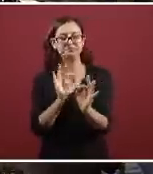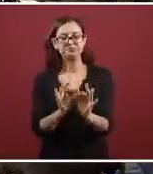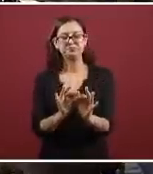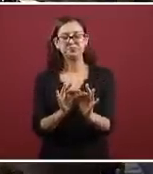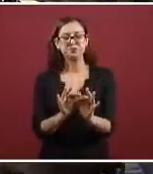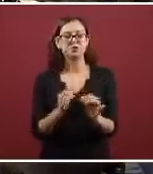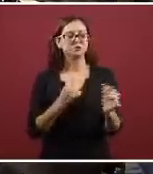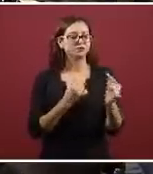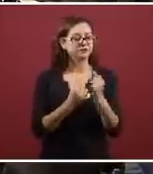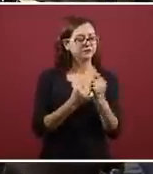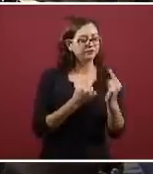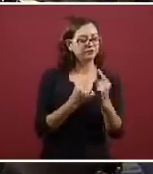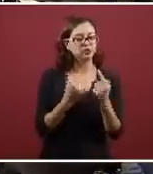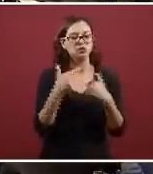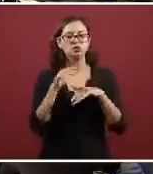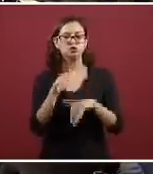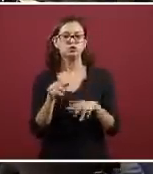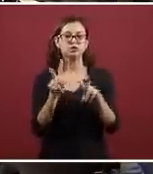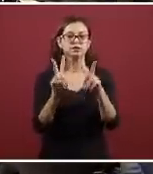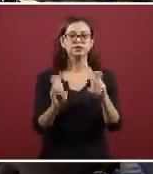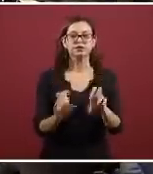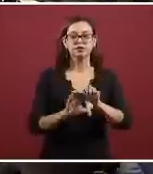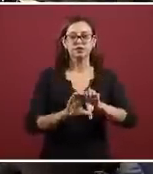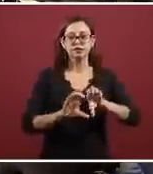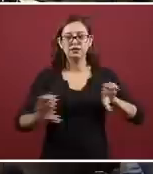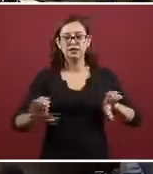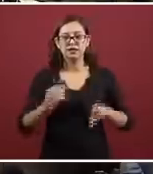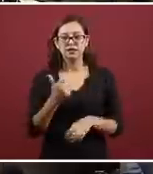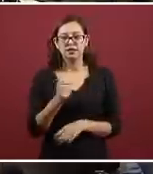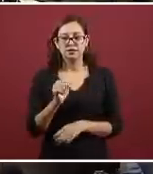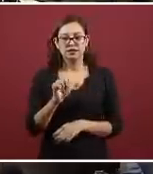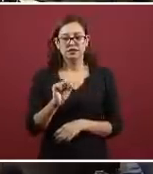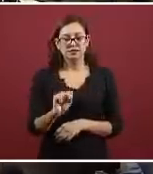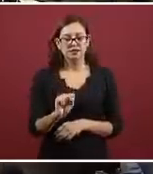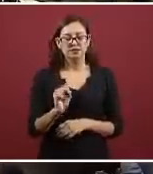de los gasoductos.